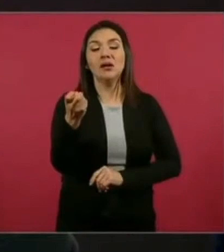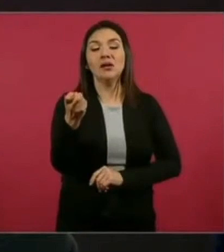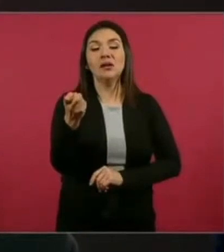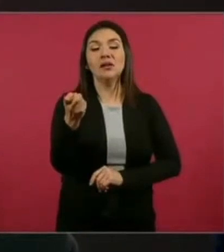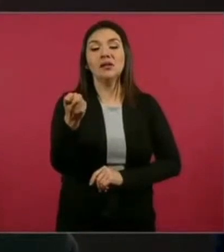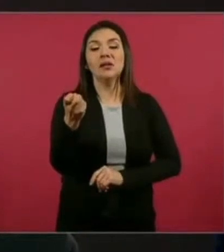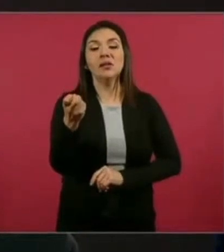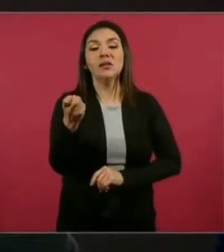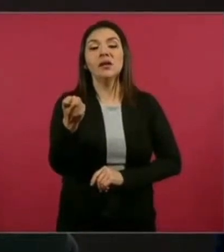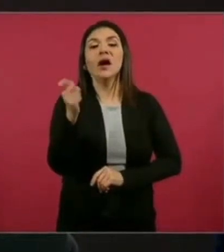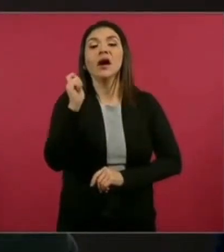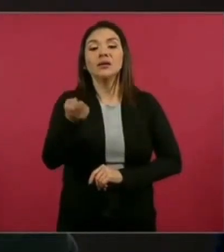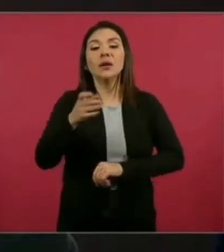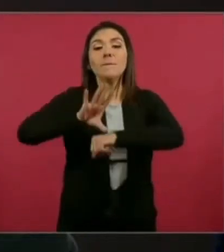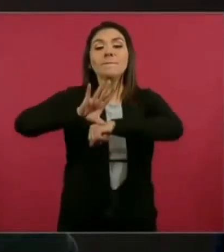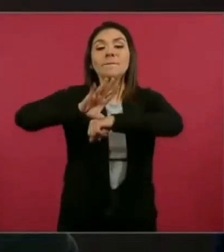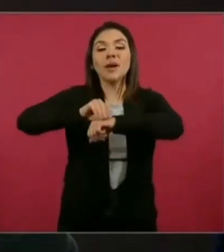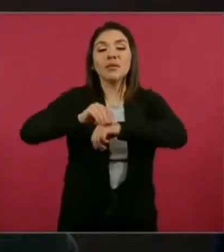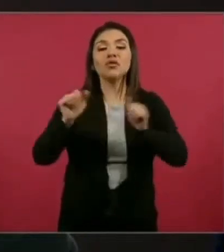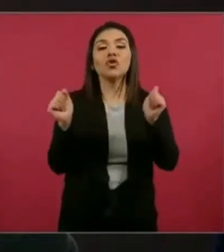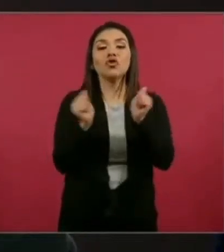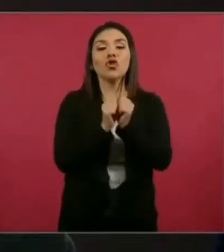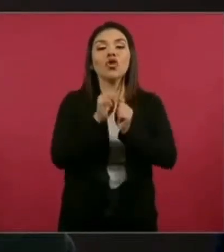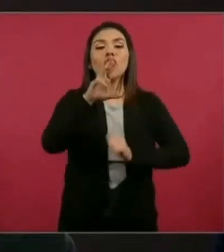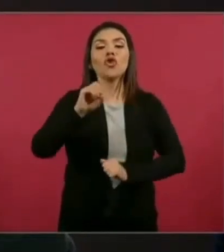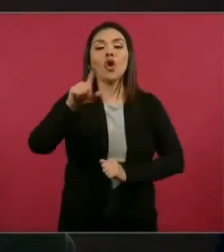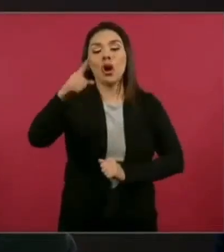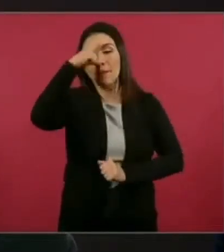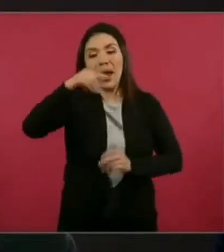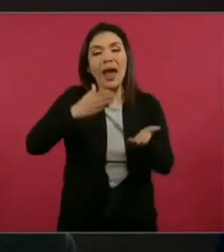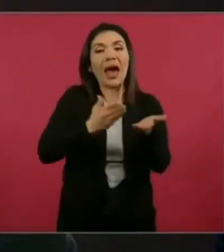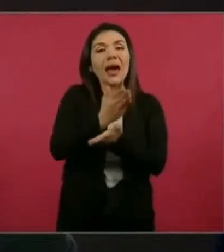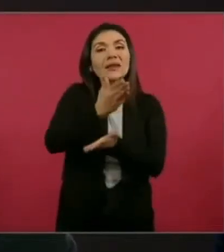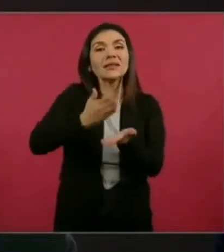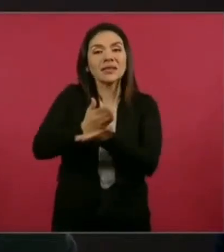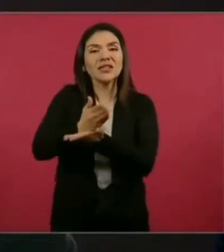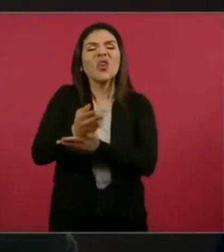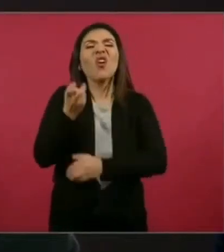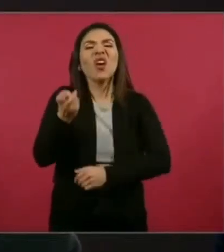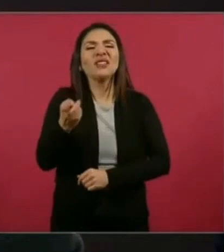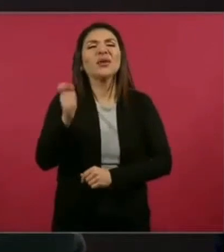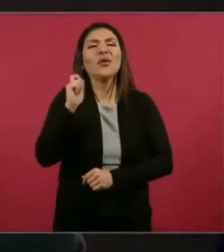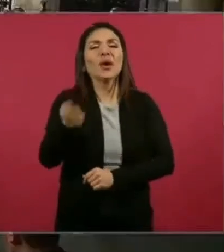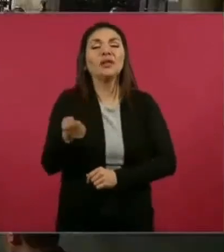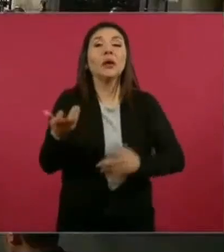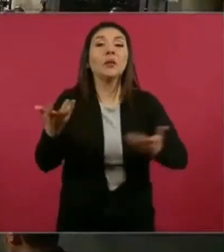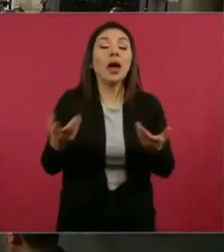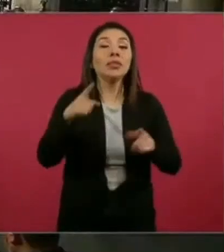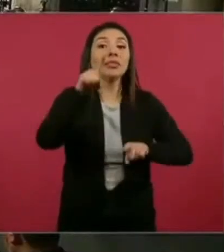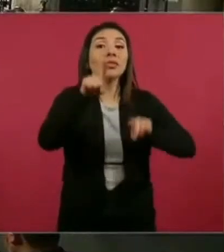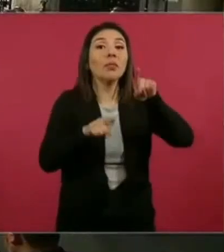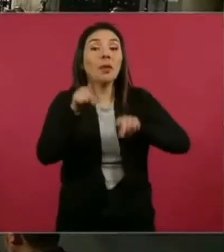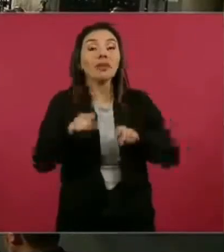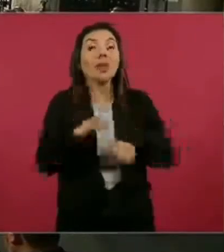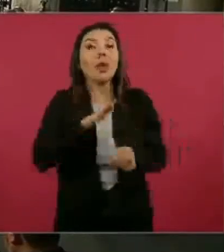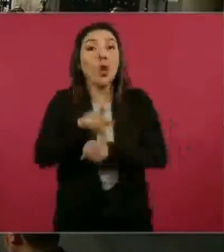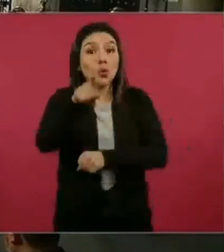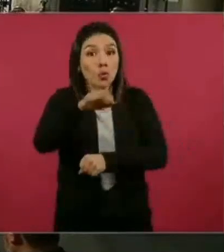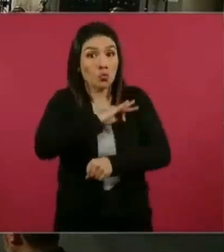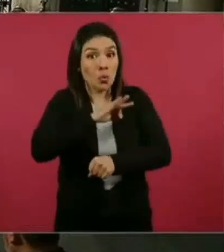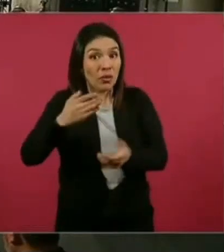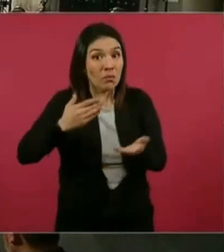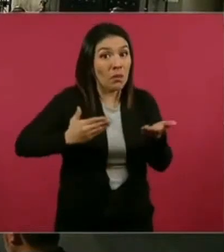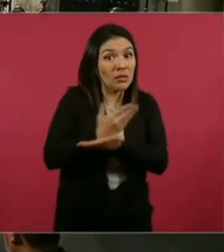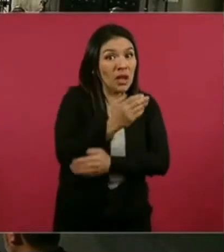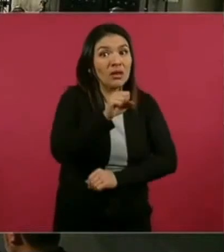servicio. Autorización por medio de roles de acceso definidos. Esto significa que dependiendo del rol tiene o no acceso